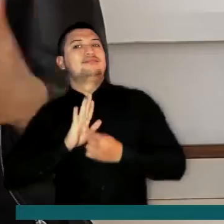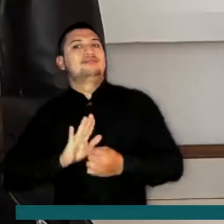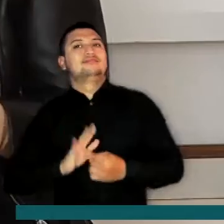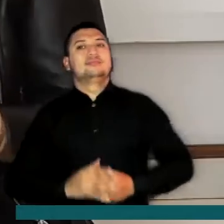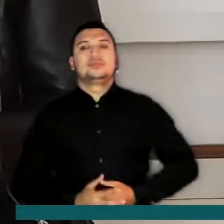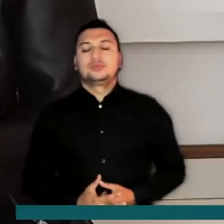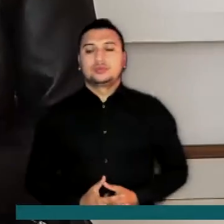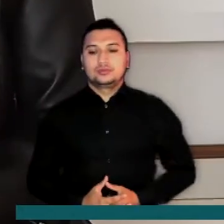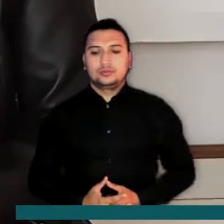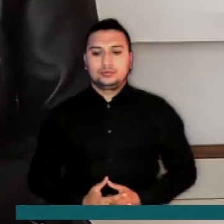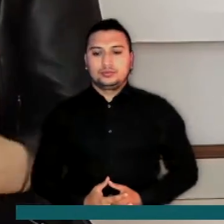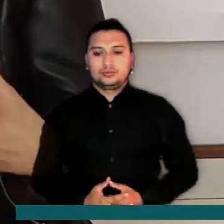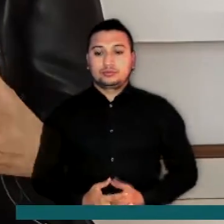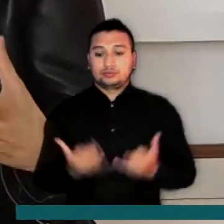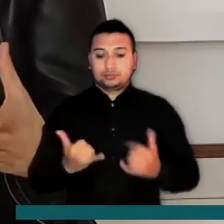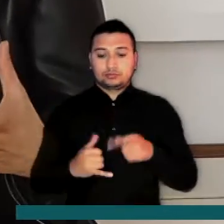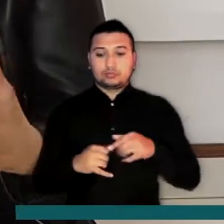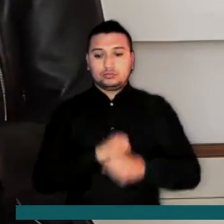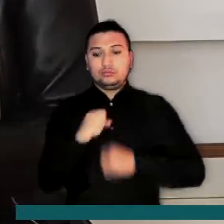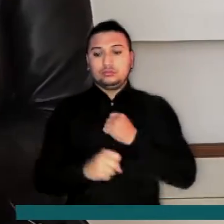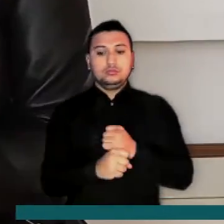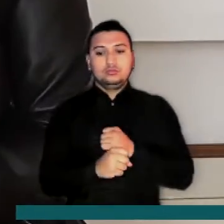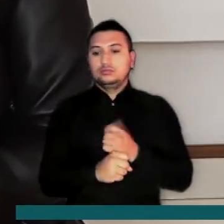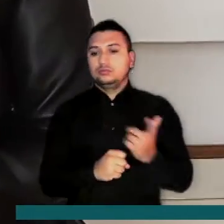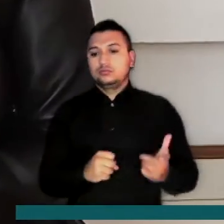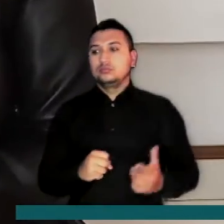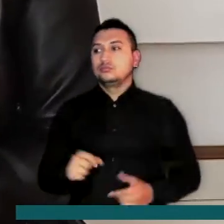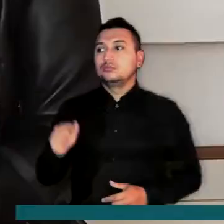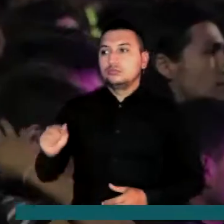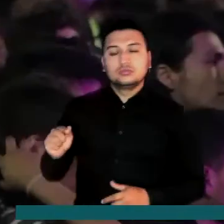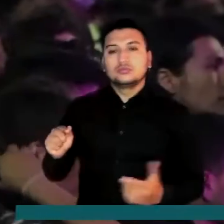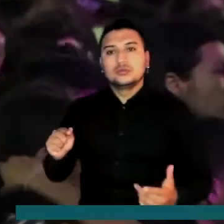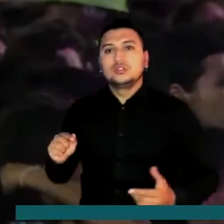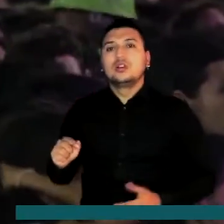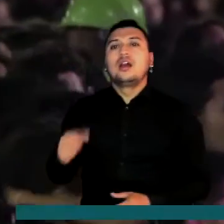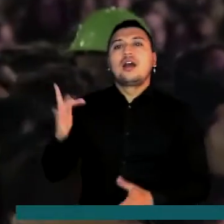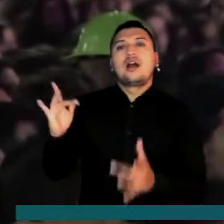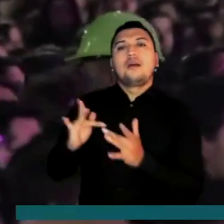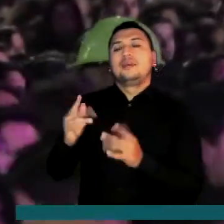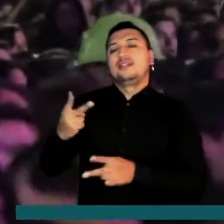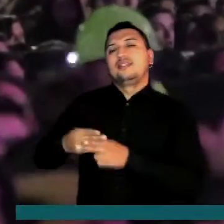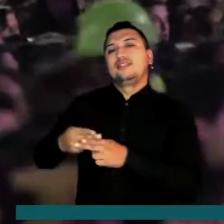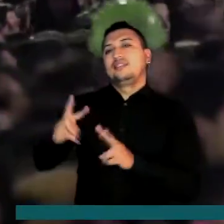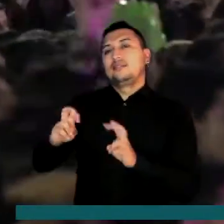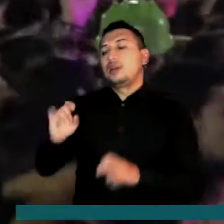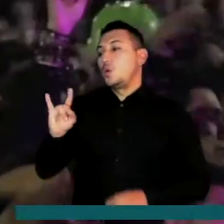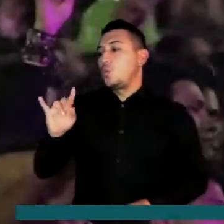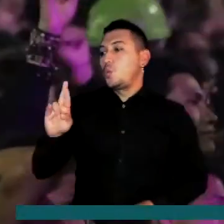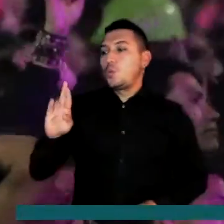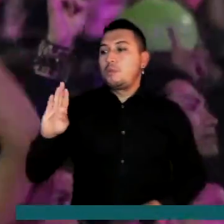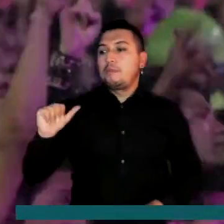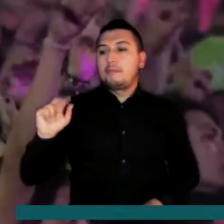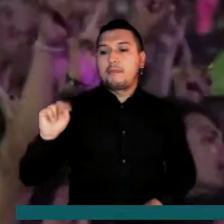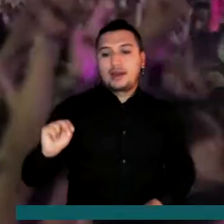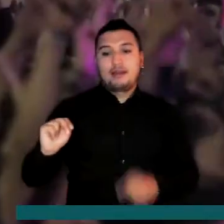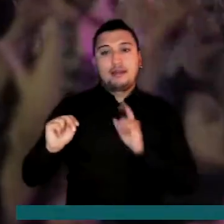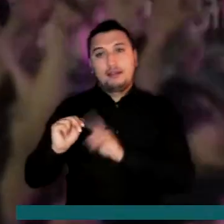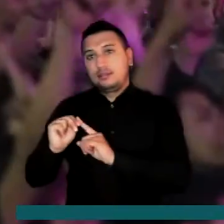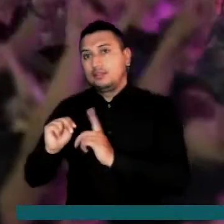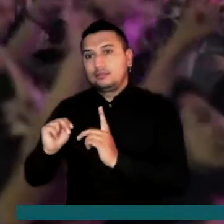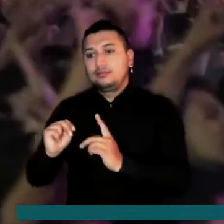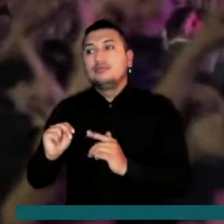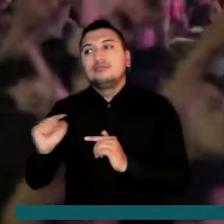Este año tenemos el Top Chop Colombo Urban Edition, una edición exclusiva dedicada para el género urbano, en